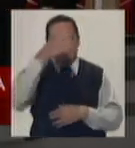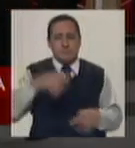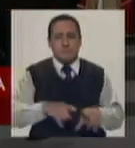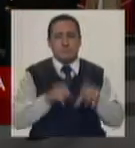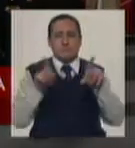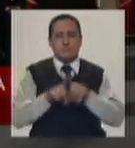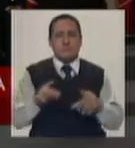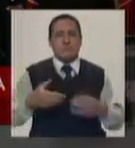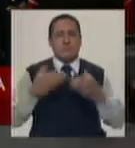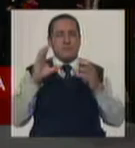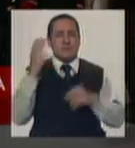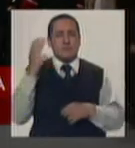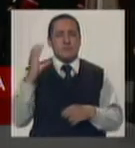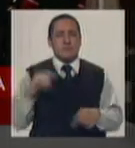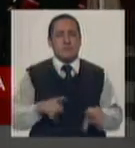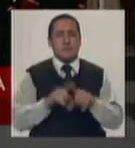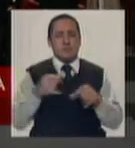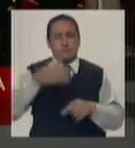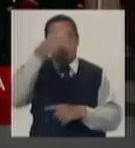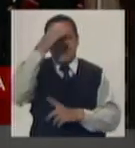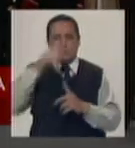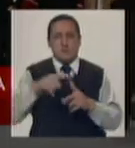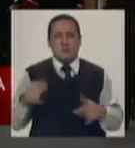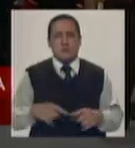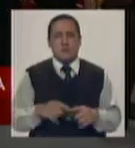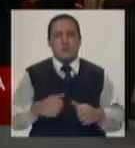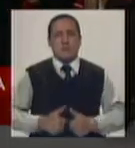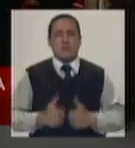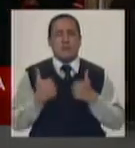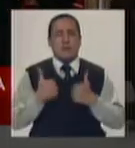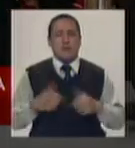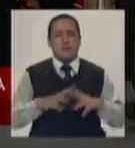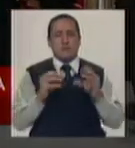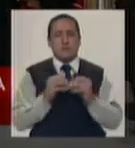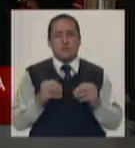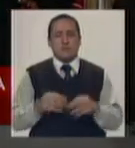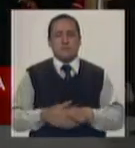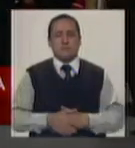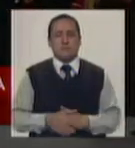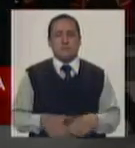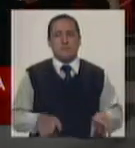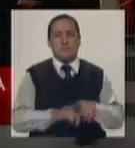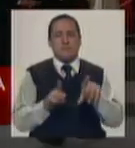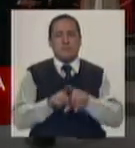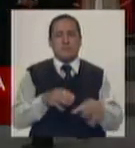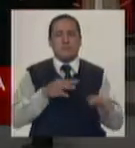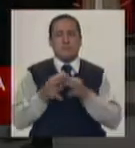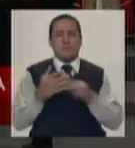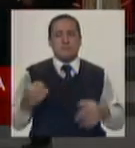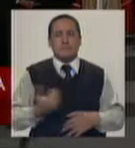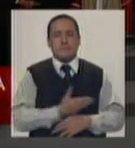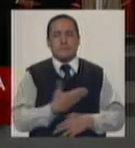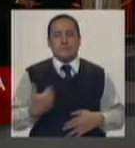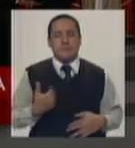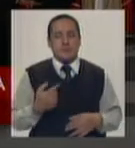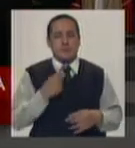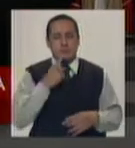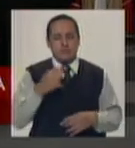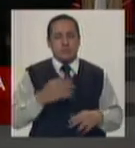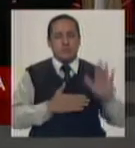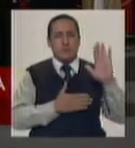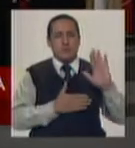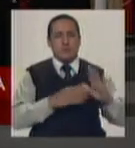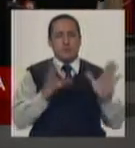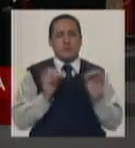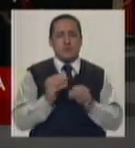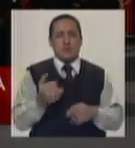la ciencia y tecnología y la biotecnología. Ha reiterado el presidente de la República su compromiso